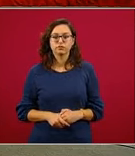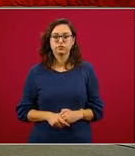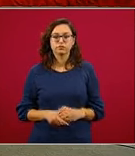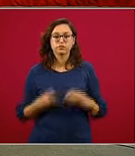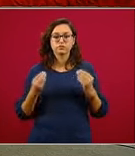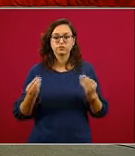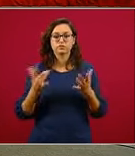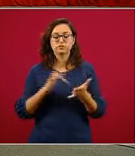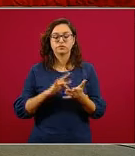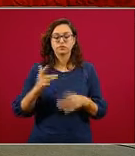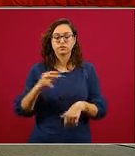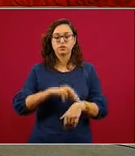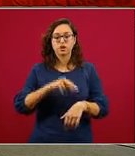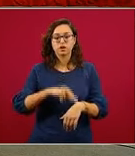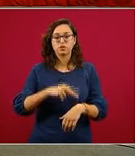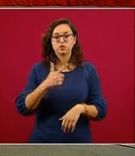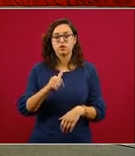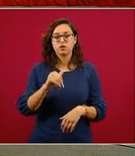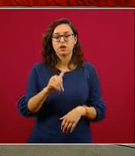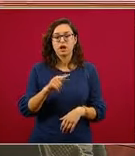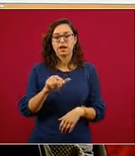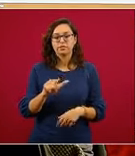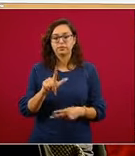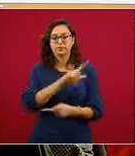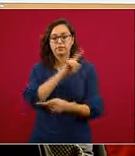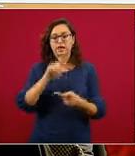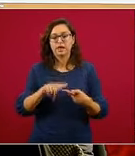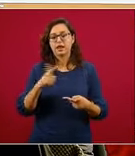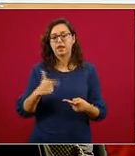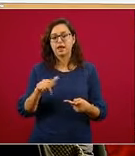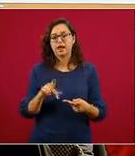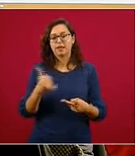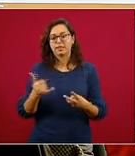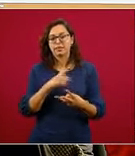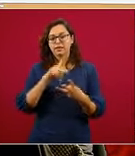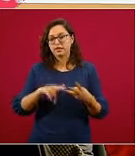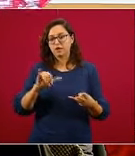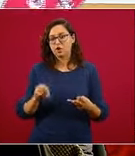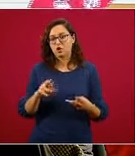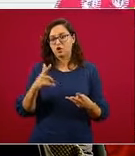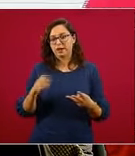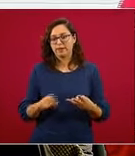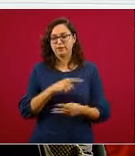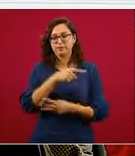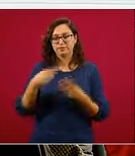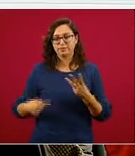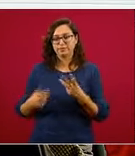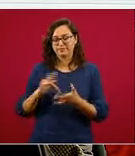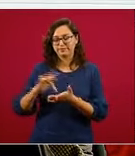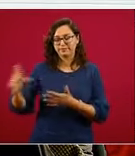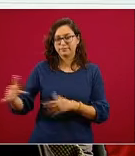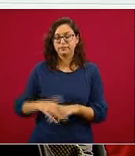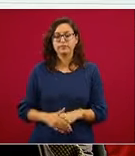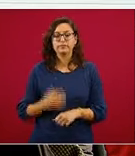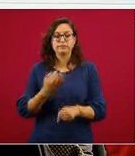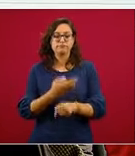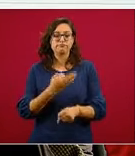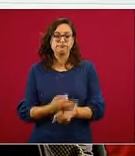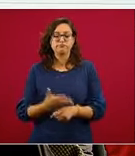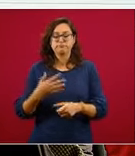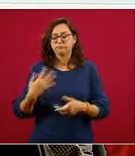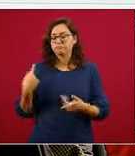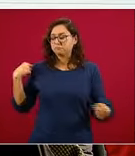Muchas gracias, doctor López-Gatell, doctor Savicki, doctor Jorge. Es un gusto estar aquí. Les voy a presentar el trabajo que mi equipo ha venido